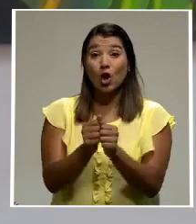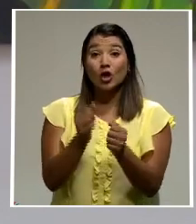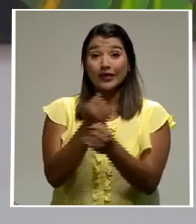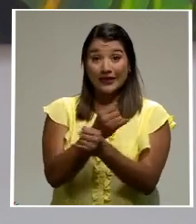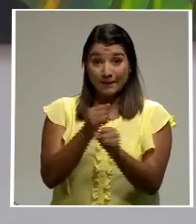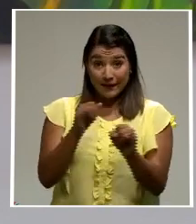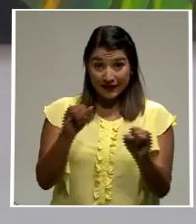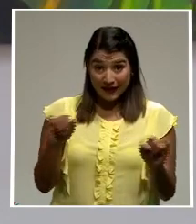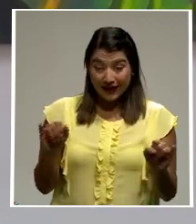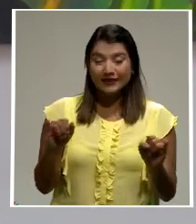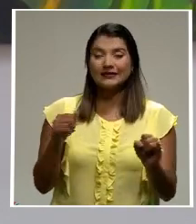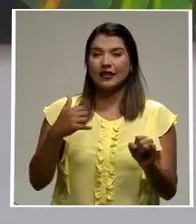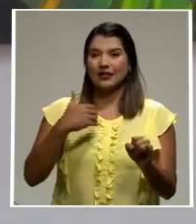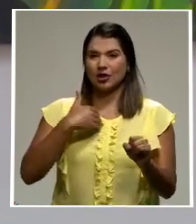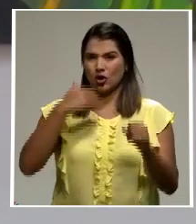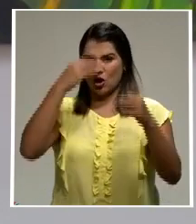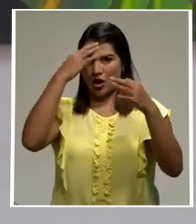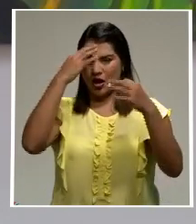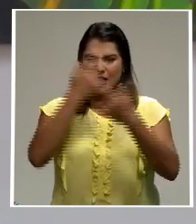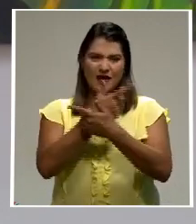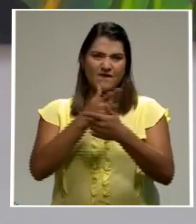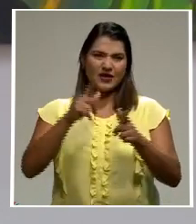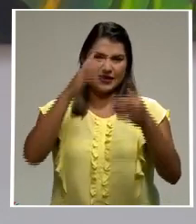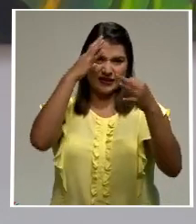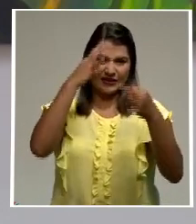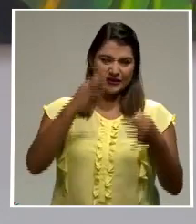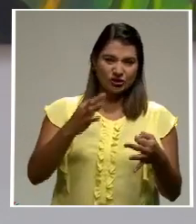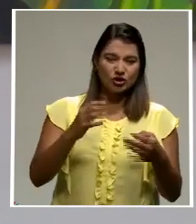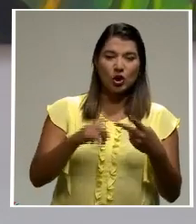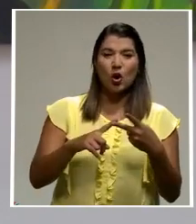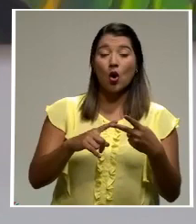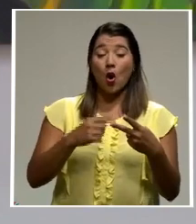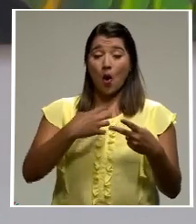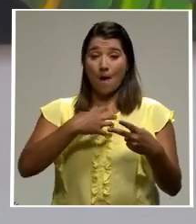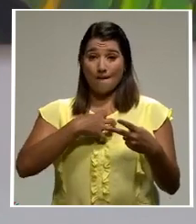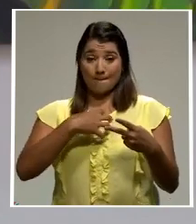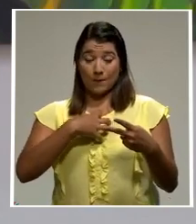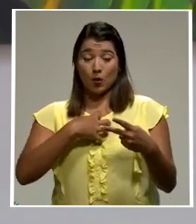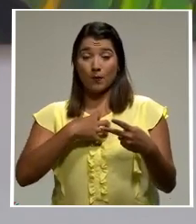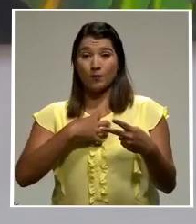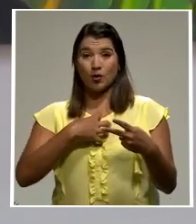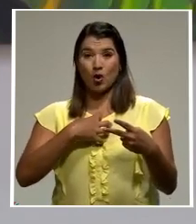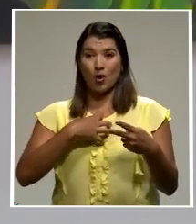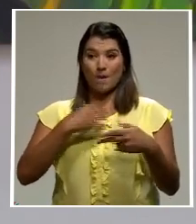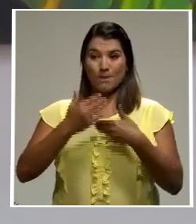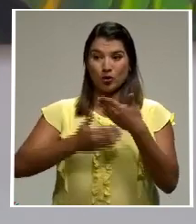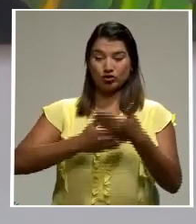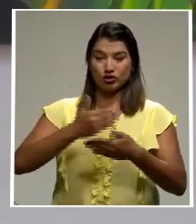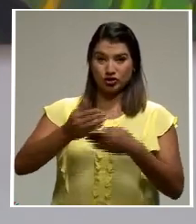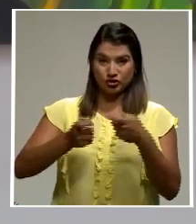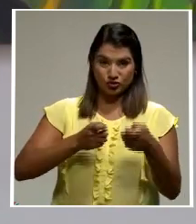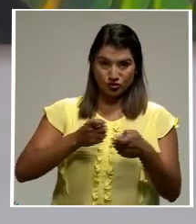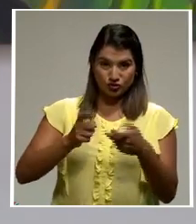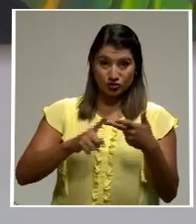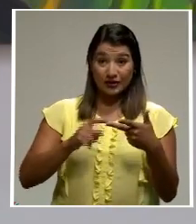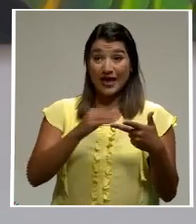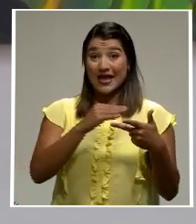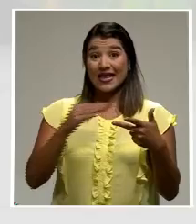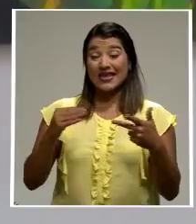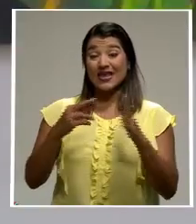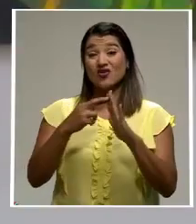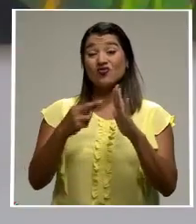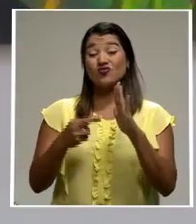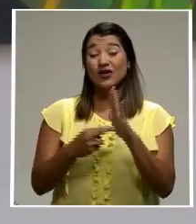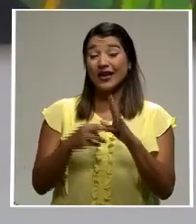la libertad de cátedra, el autogobierno es cómo se eligen y otras reglas internas de